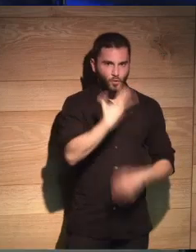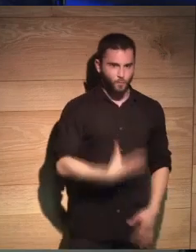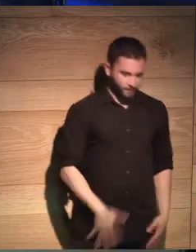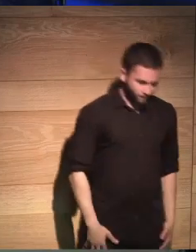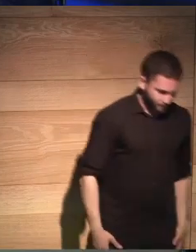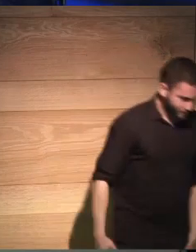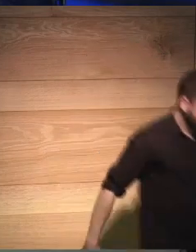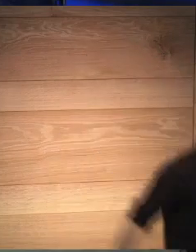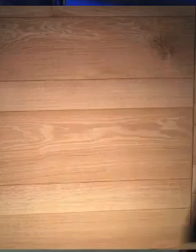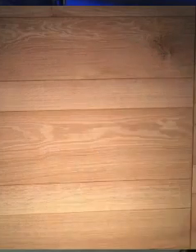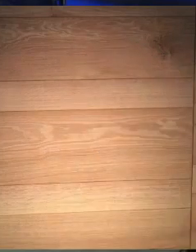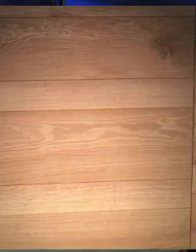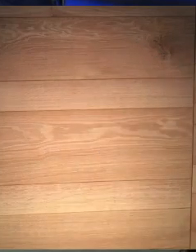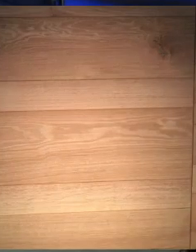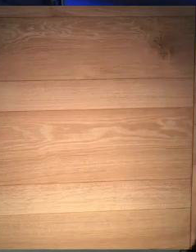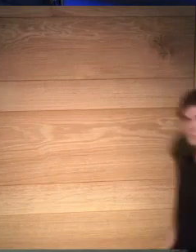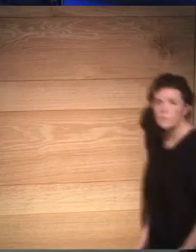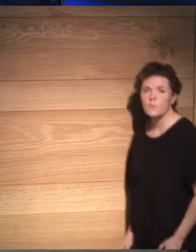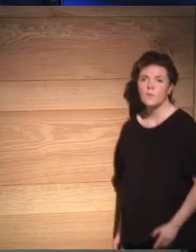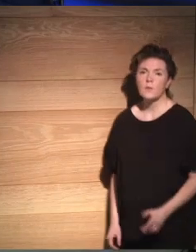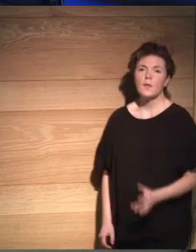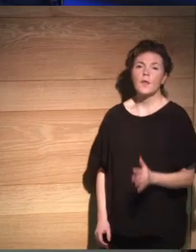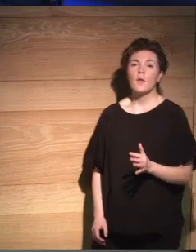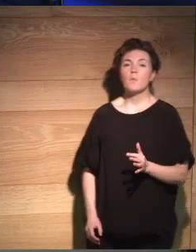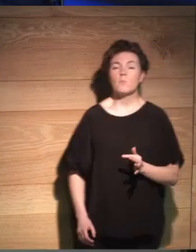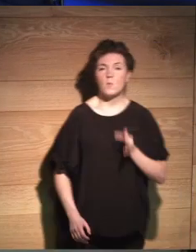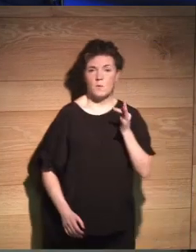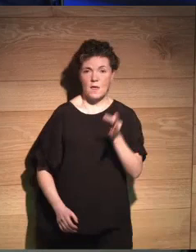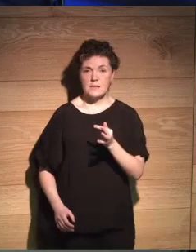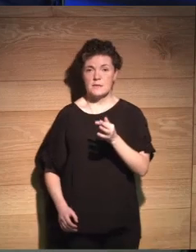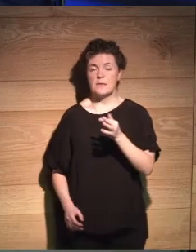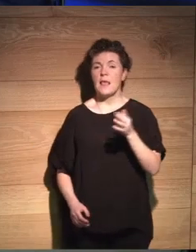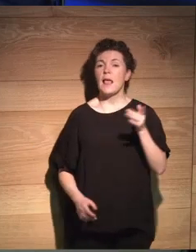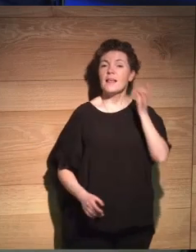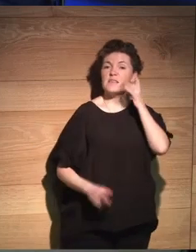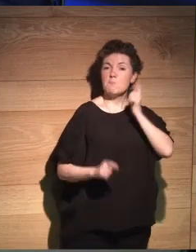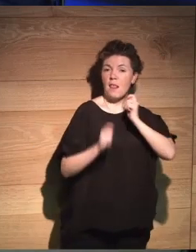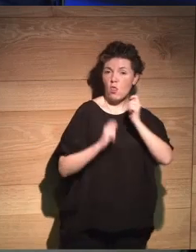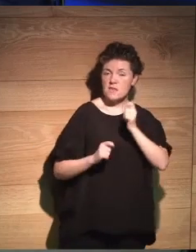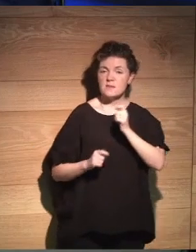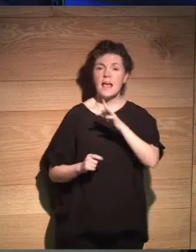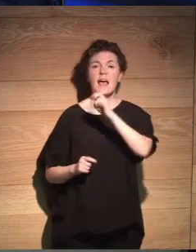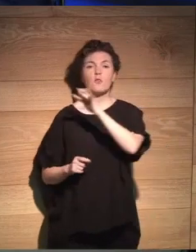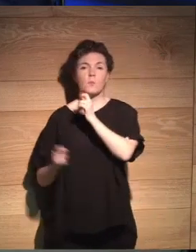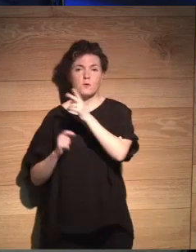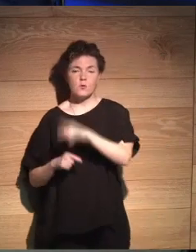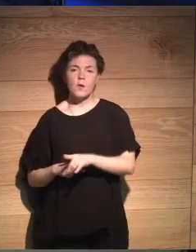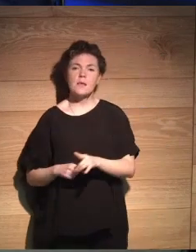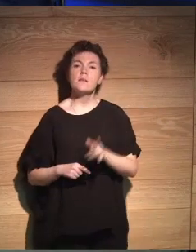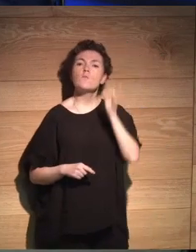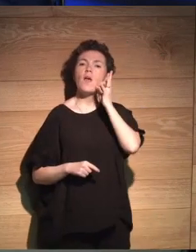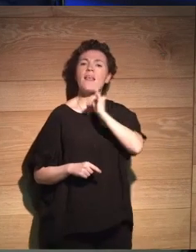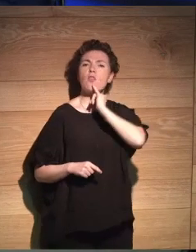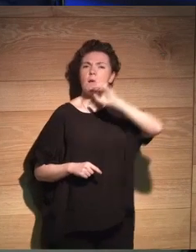él era periodista y Arturo no sabía ni de periodismo. Y luego los idiomas, porque ella se podía